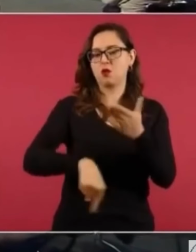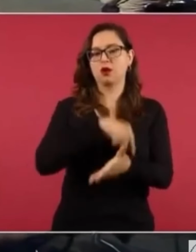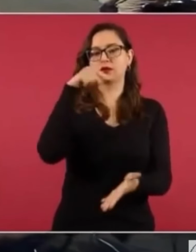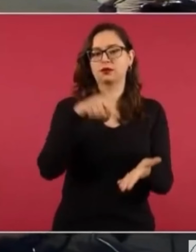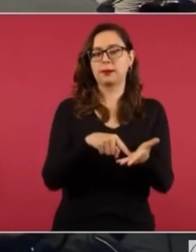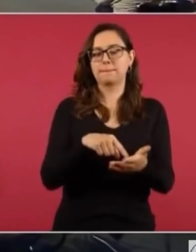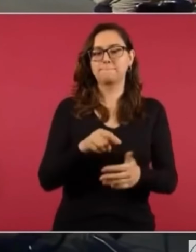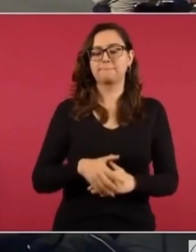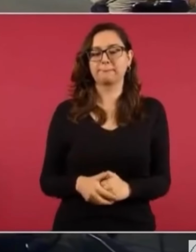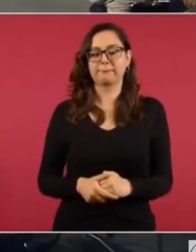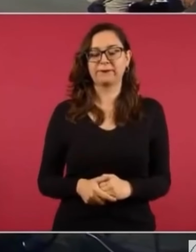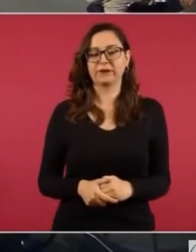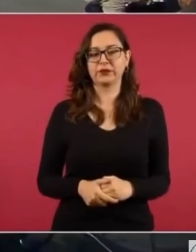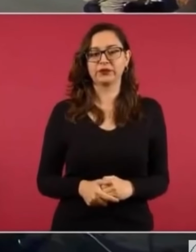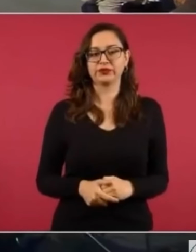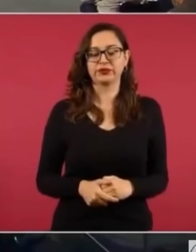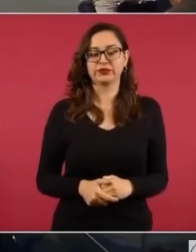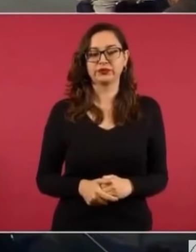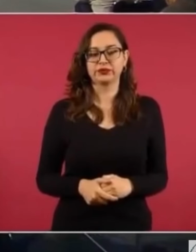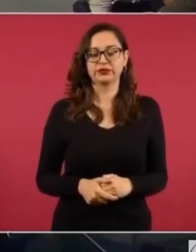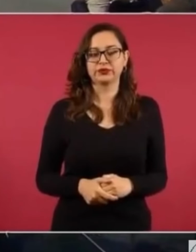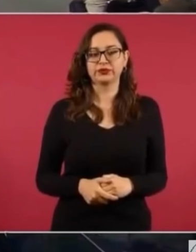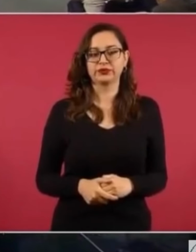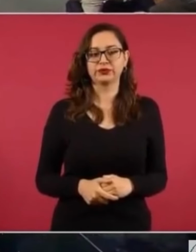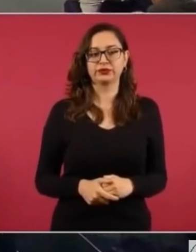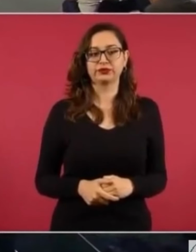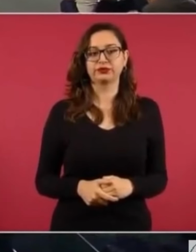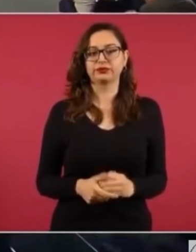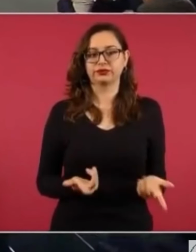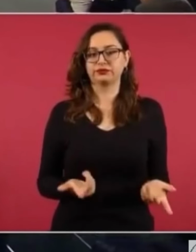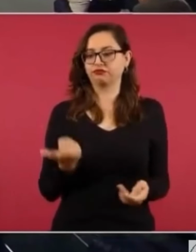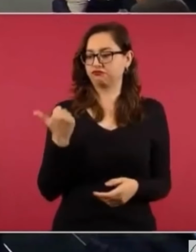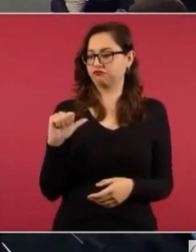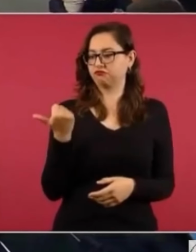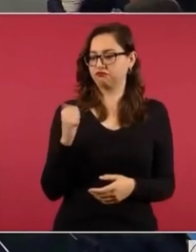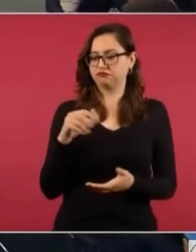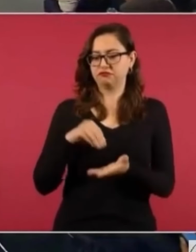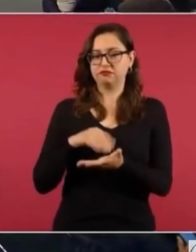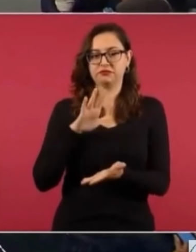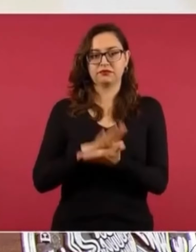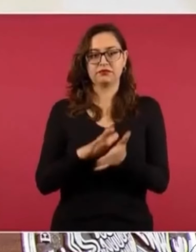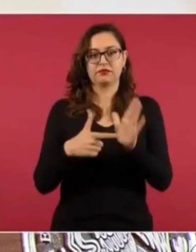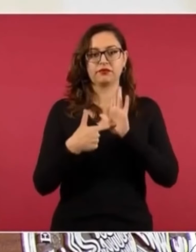de acuerdo a los datos de agosto